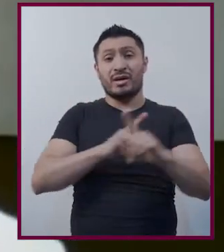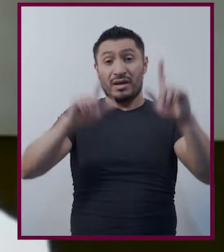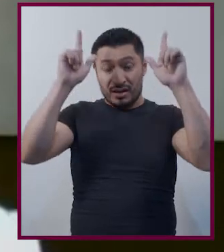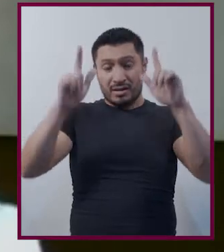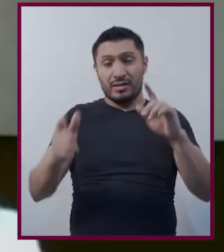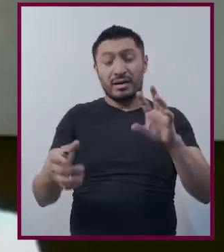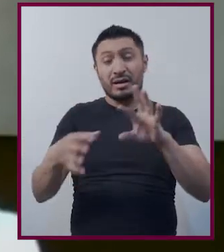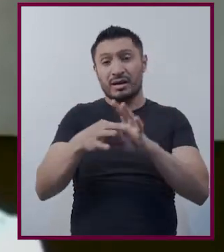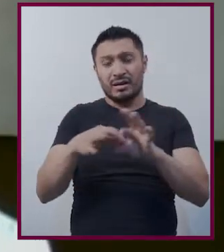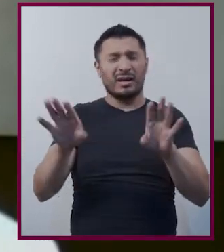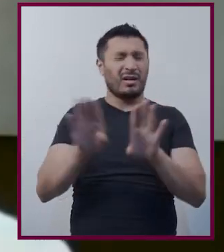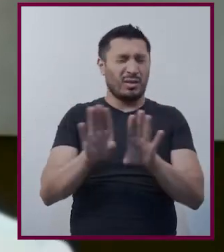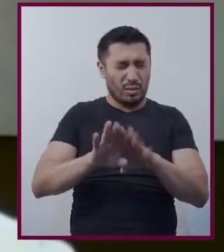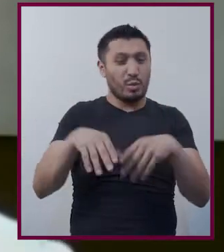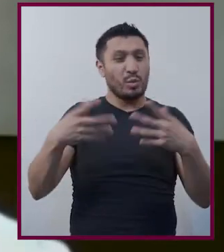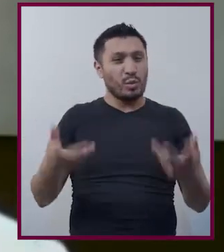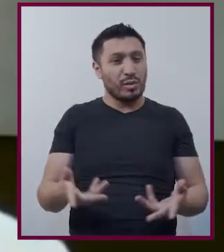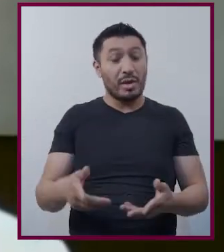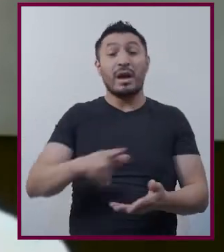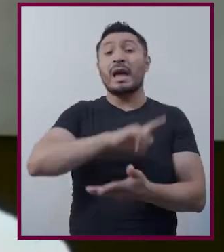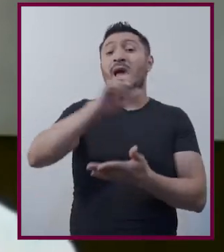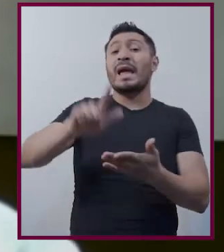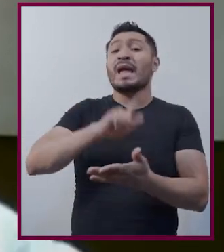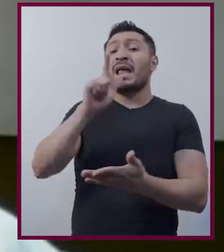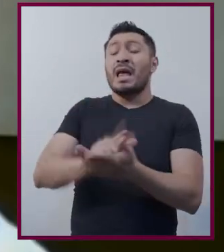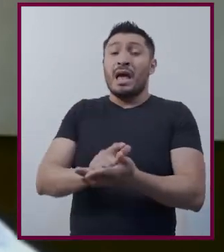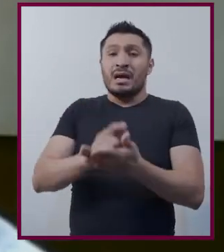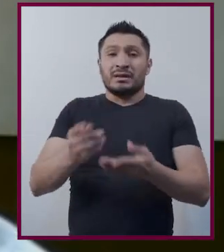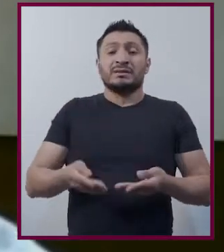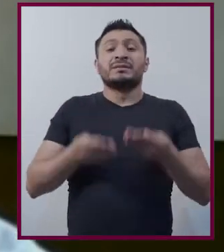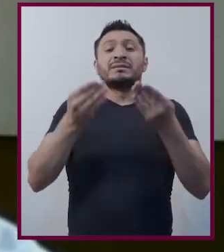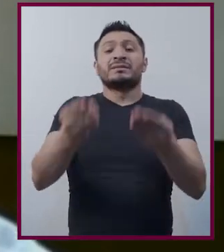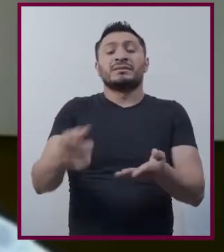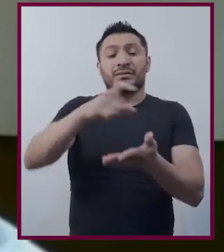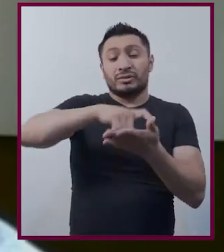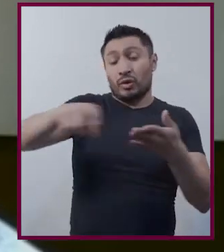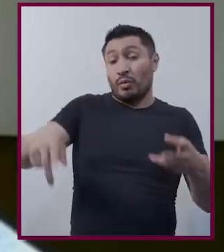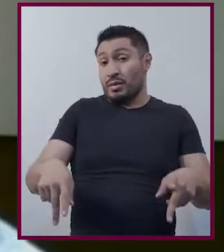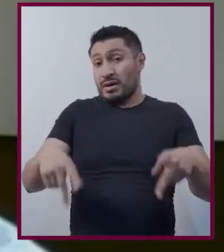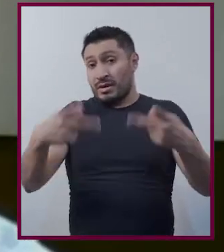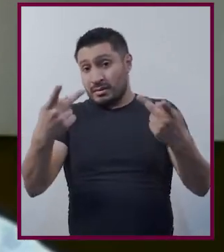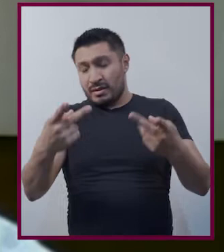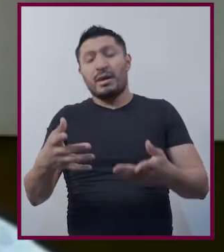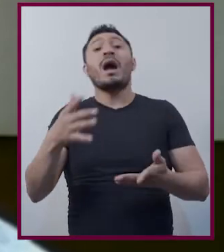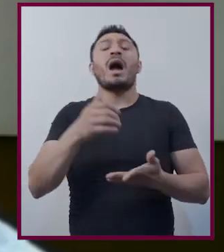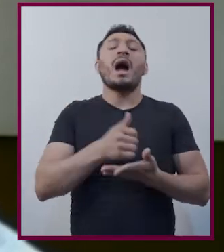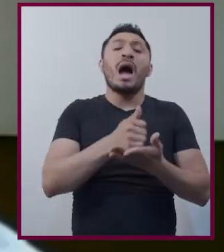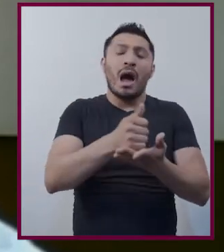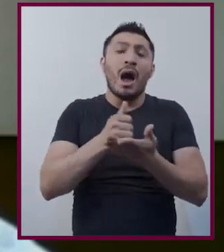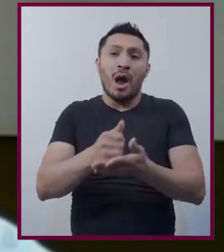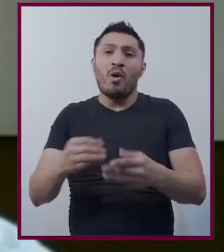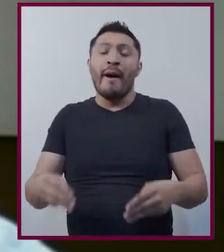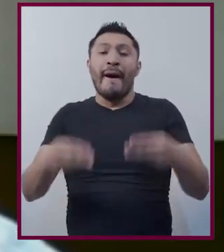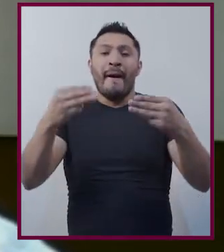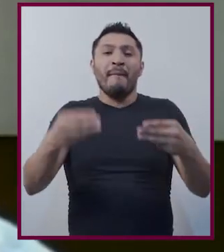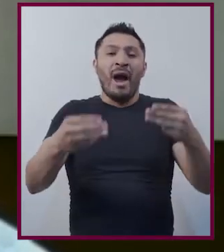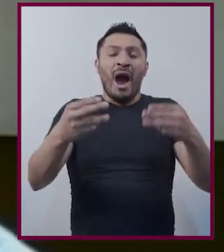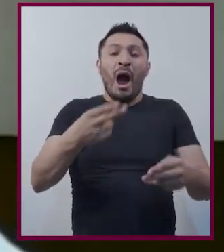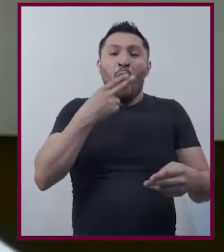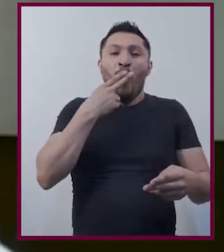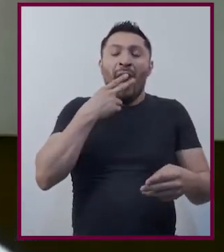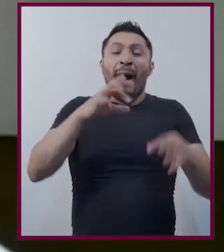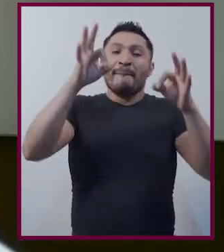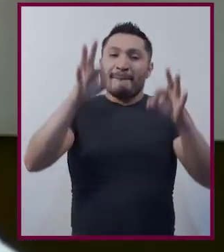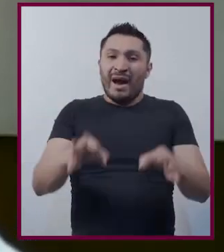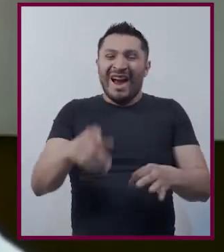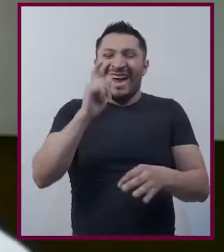del supuesto de que las leyes de la oferta y la demanda ayudan a que el mercado funcione